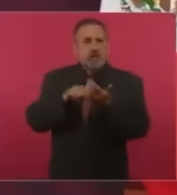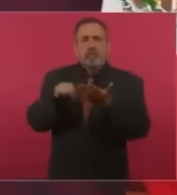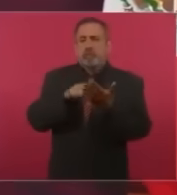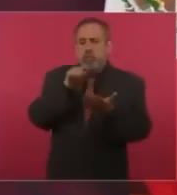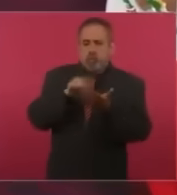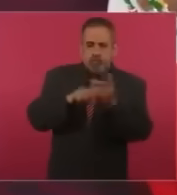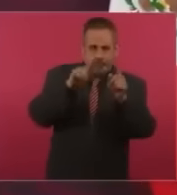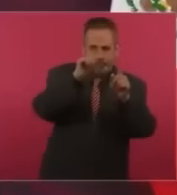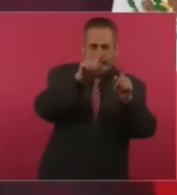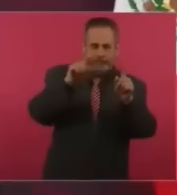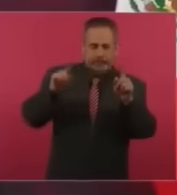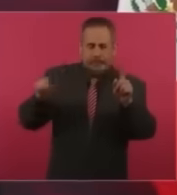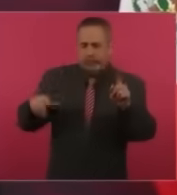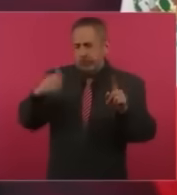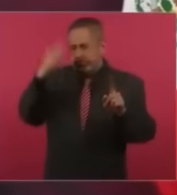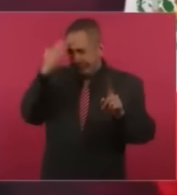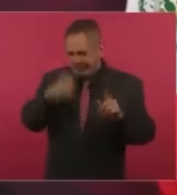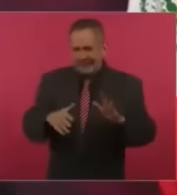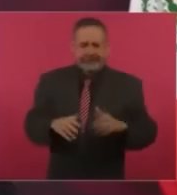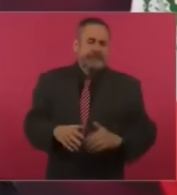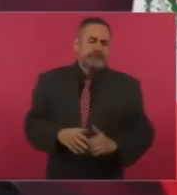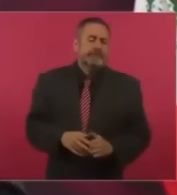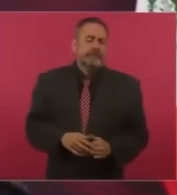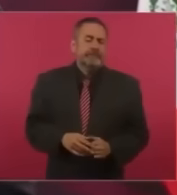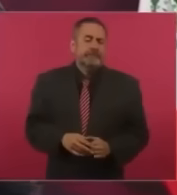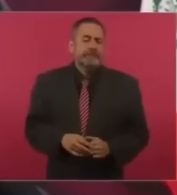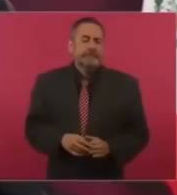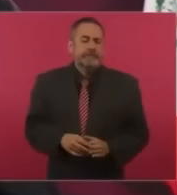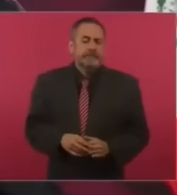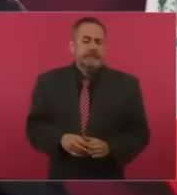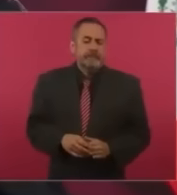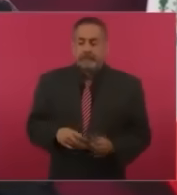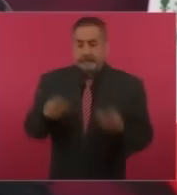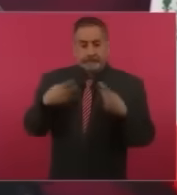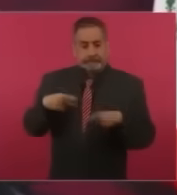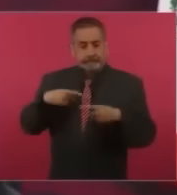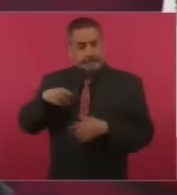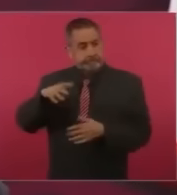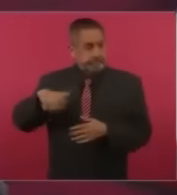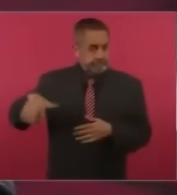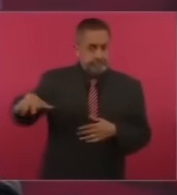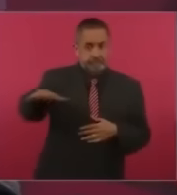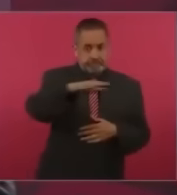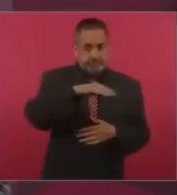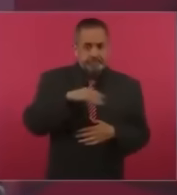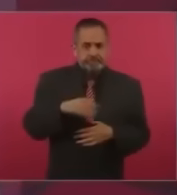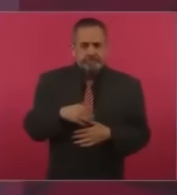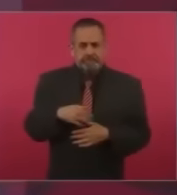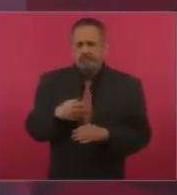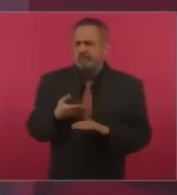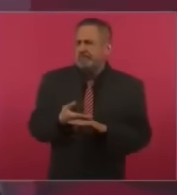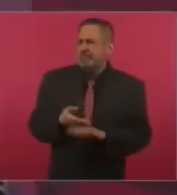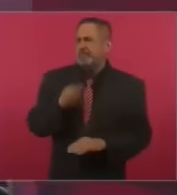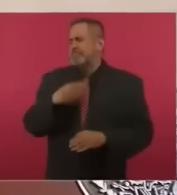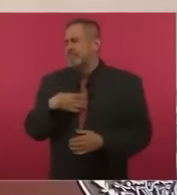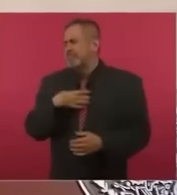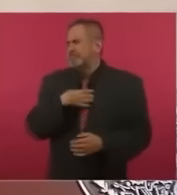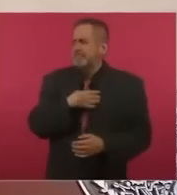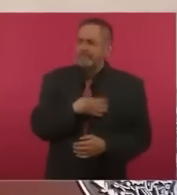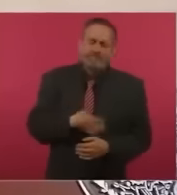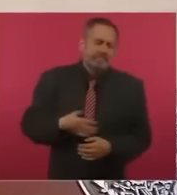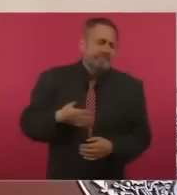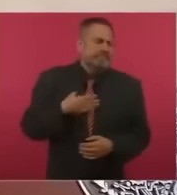viene a cuento por lo que acaba de suceder en Ciudad de México lo que vimos fue una reacción contra la candidatura de Omar García